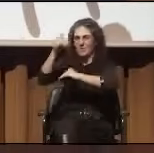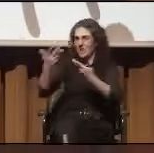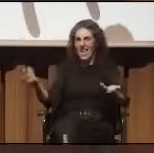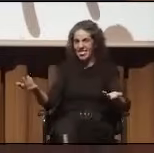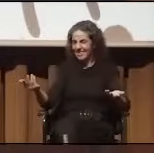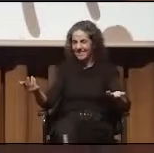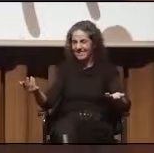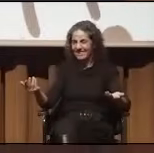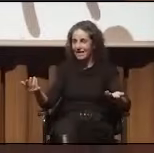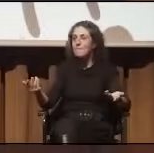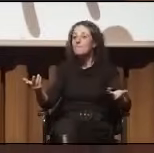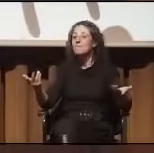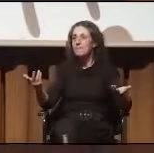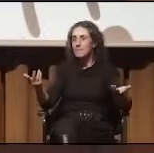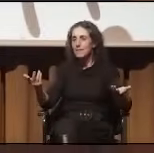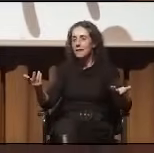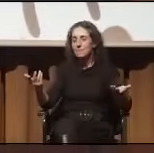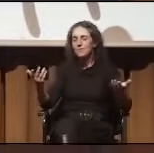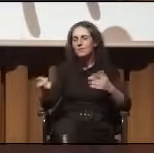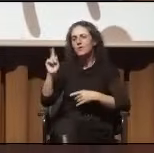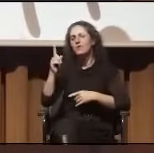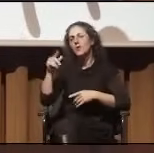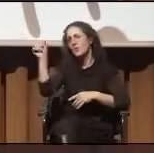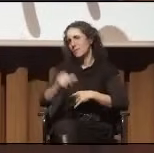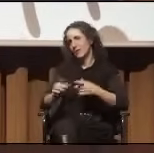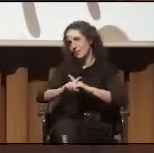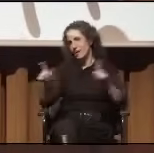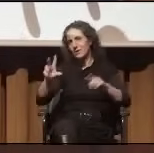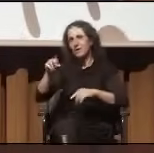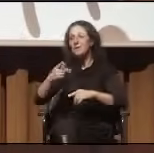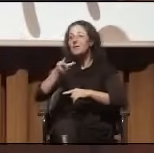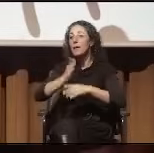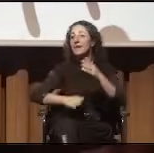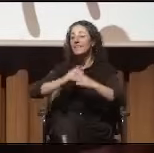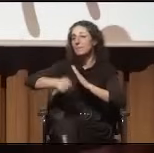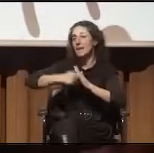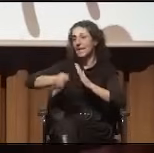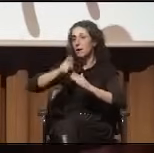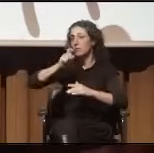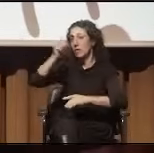donación de no solamente de la película, que hay una parte de la película que está financiada por una